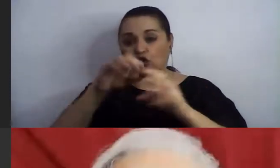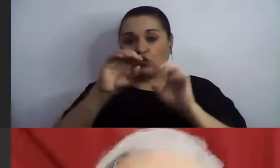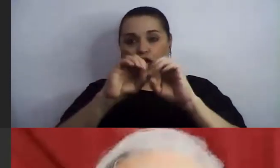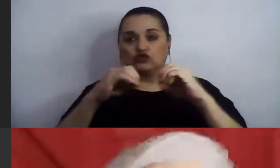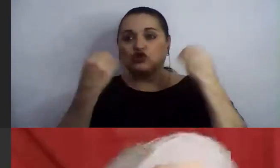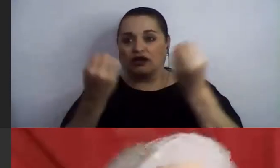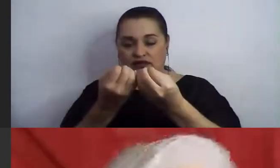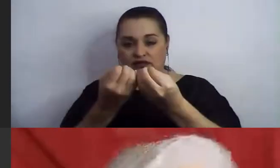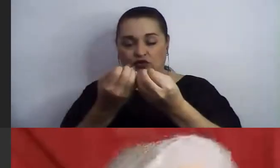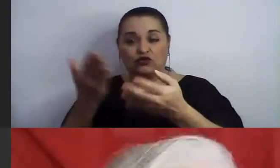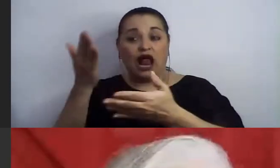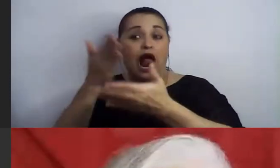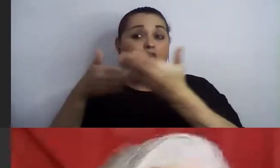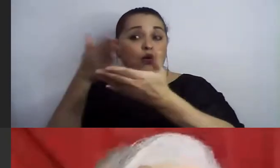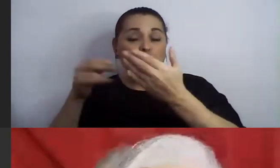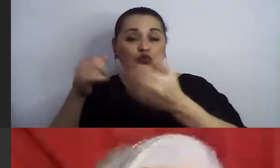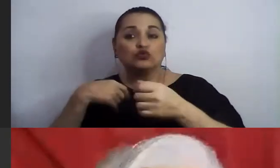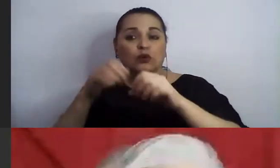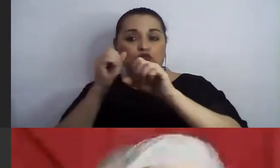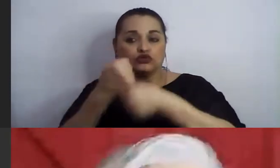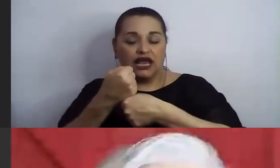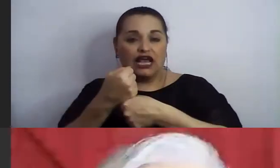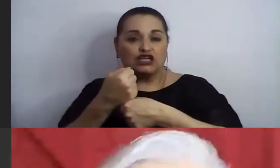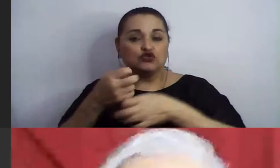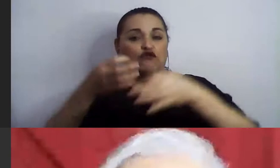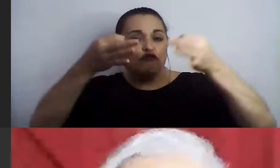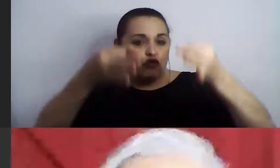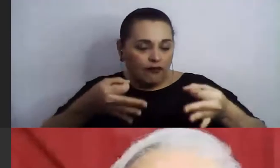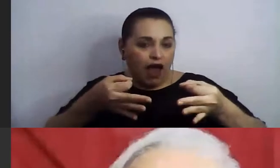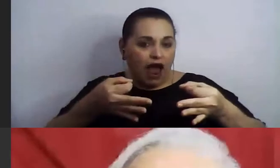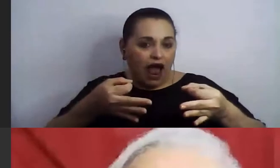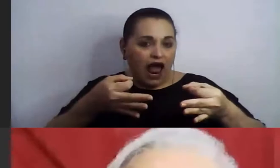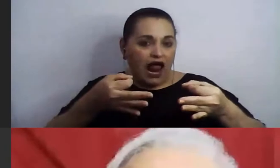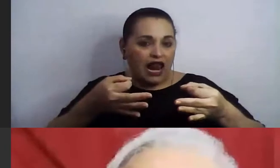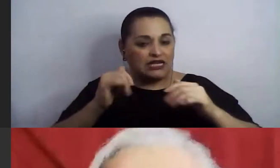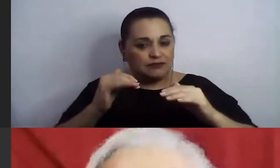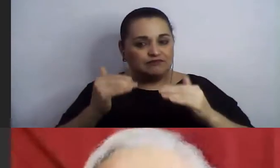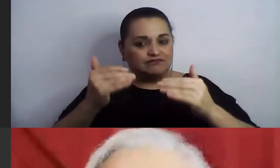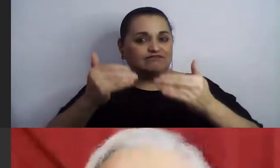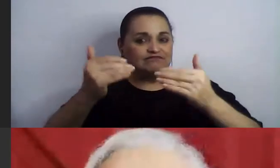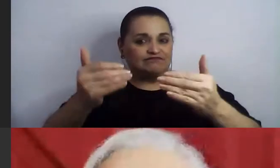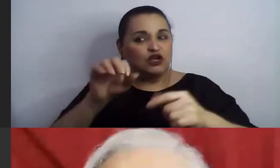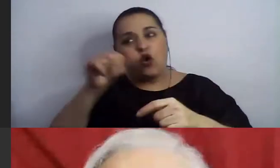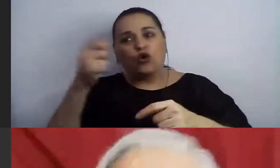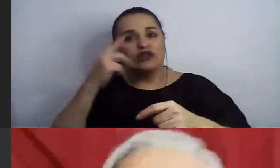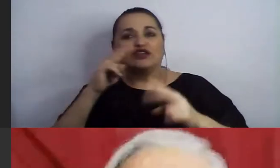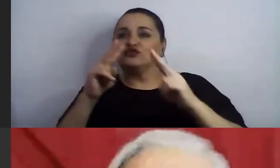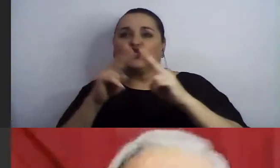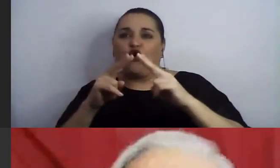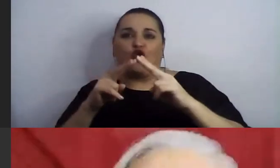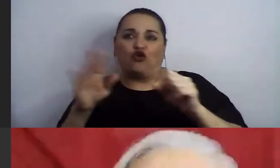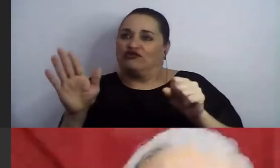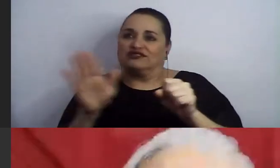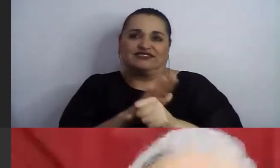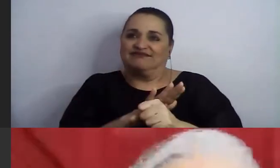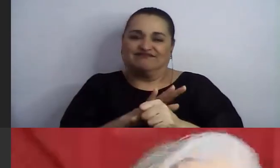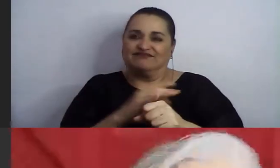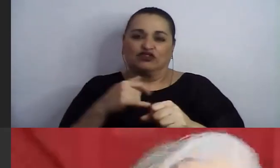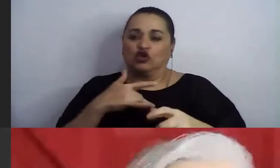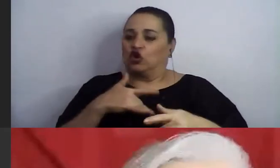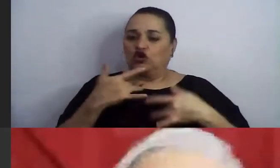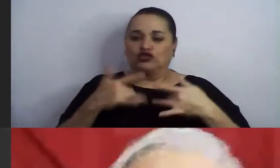Algunos o algunas lo hemos hecho en lo formal y en lo sustantivo y otras lo desconocen por completo y no lo sienten